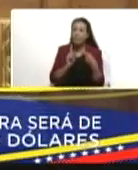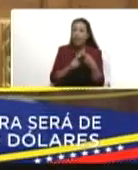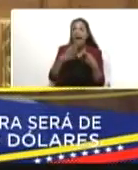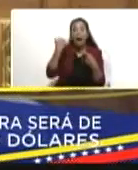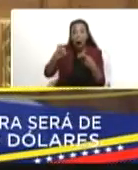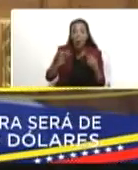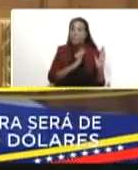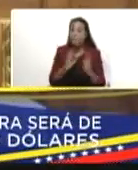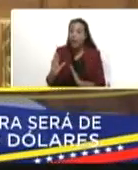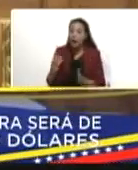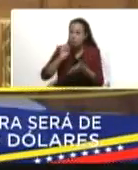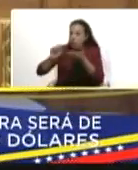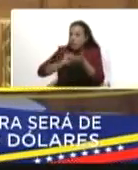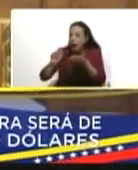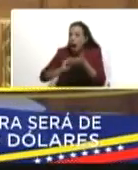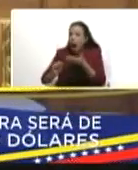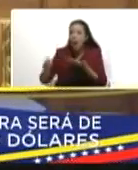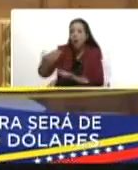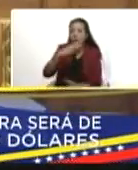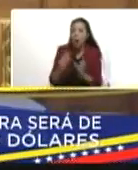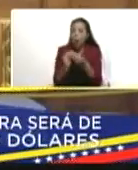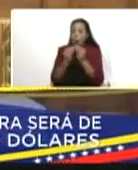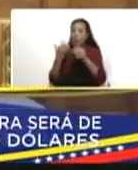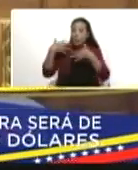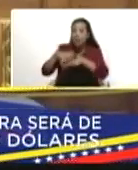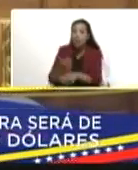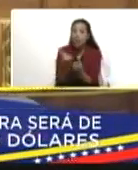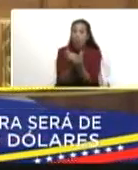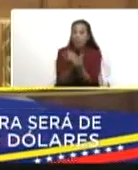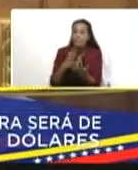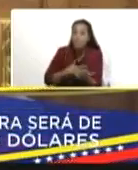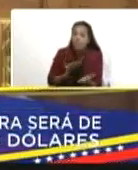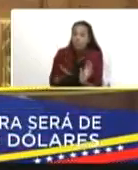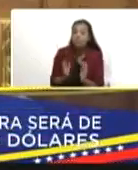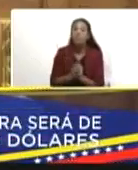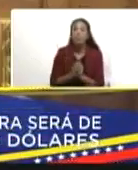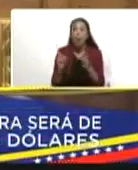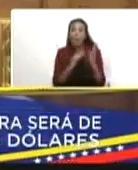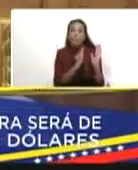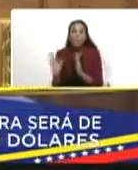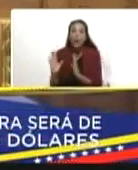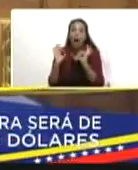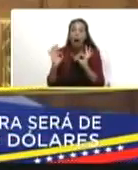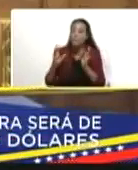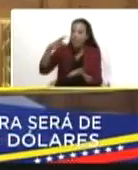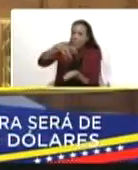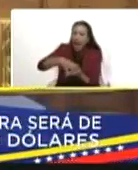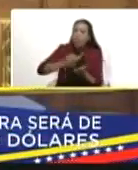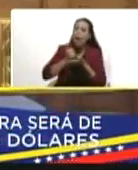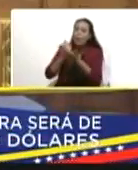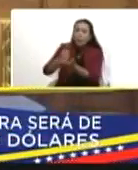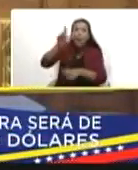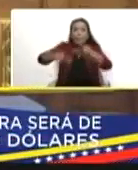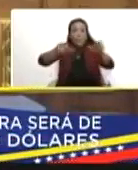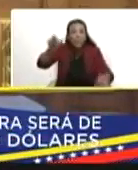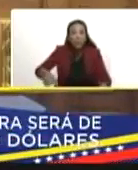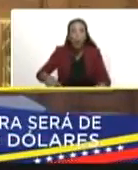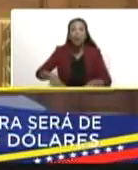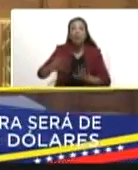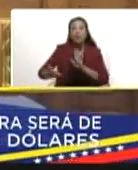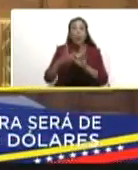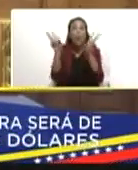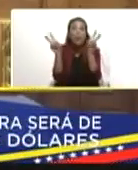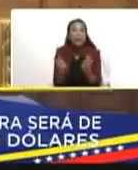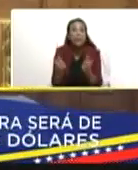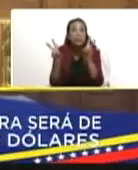tener un plan para recuperación integral de la economía y un plan para el Estado de bienestar y sobre este